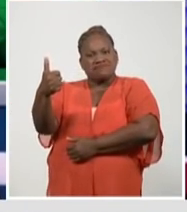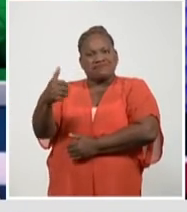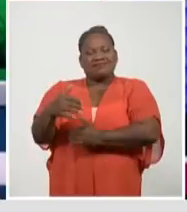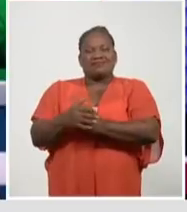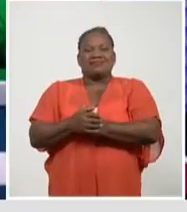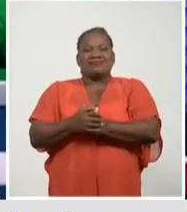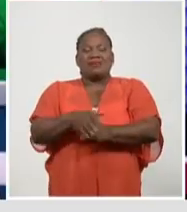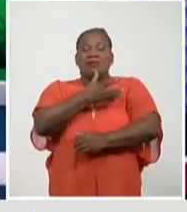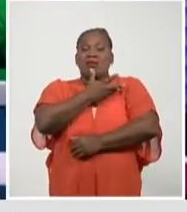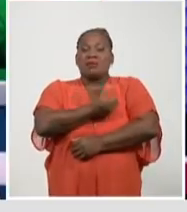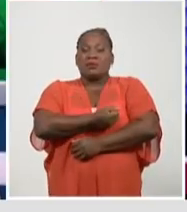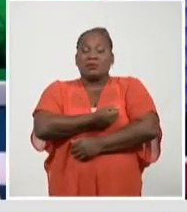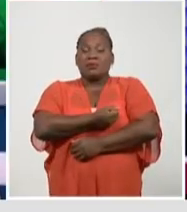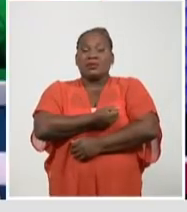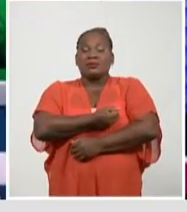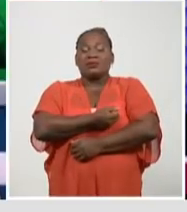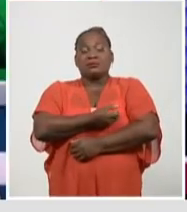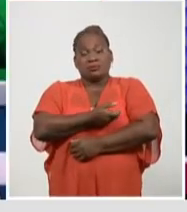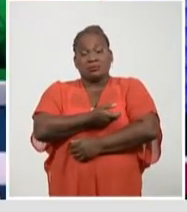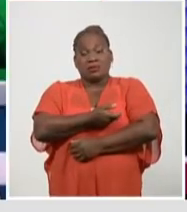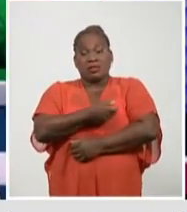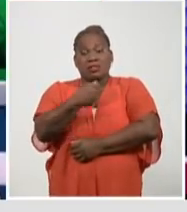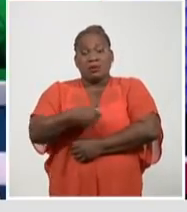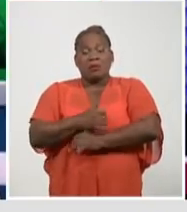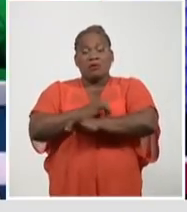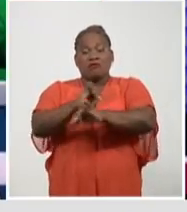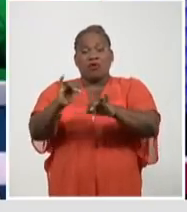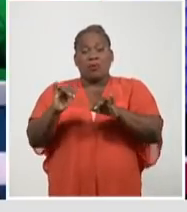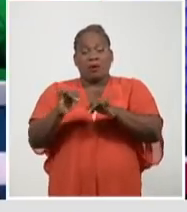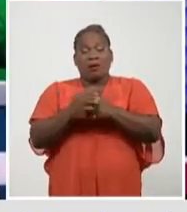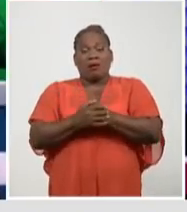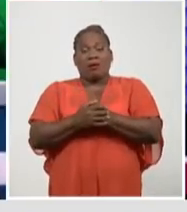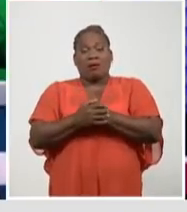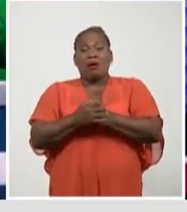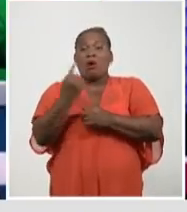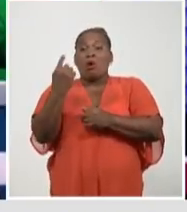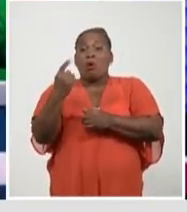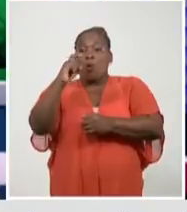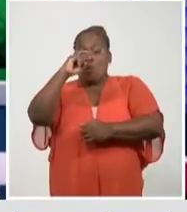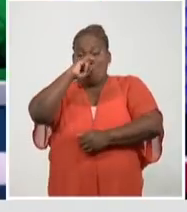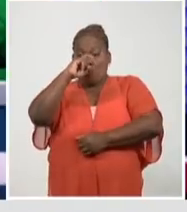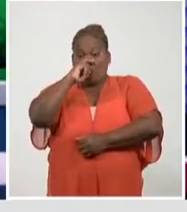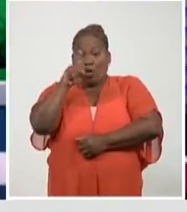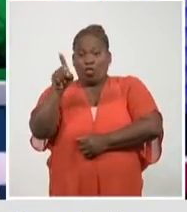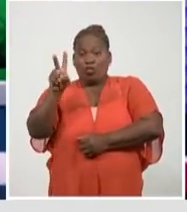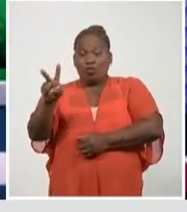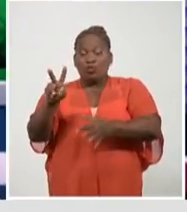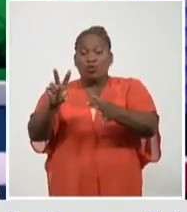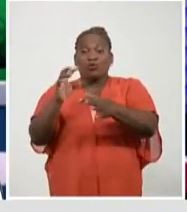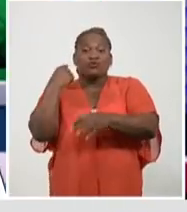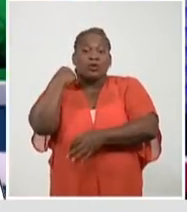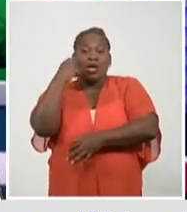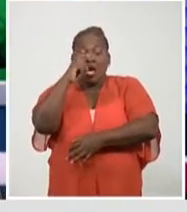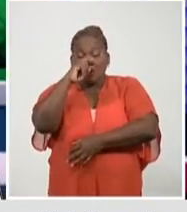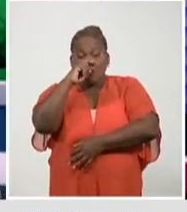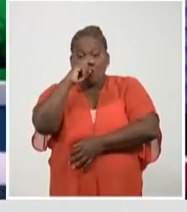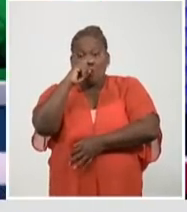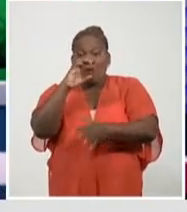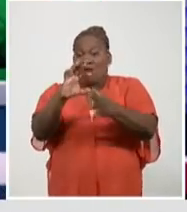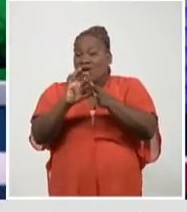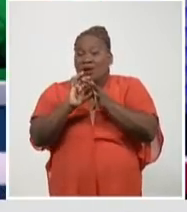lamentablemente tenemos que informar que hoy tenemos un niño de 12 años de edad en estado crítico, que además tiene